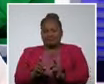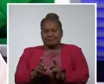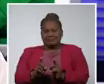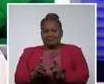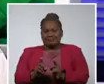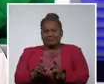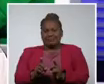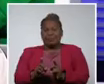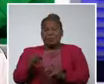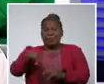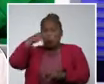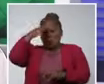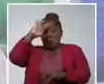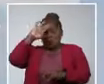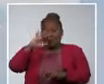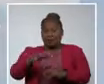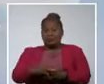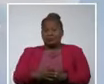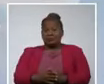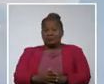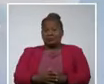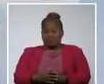en Cuba, de los